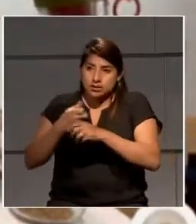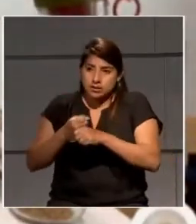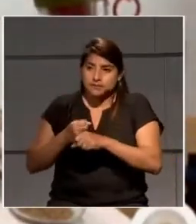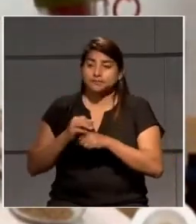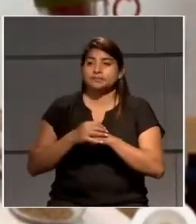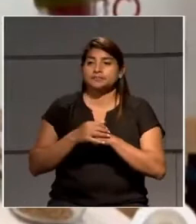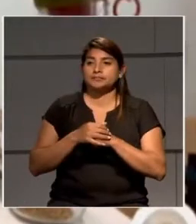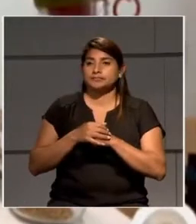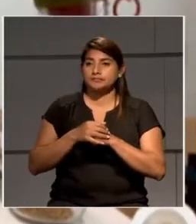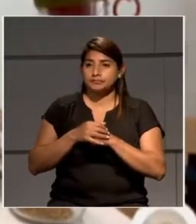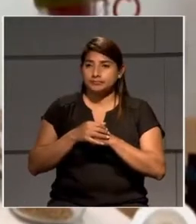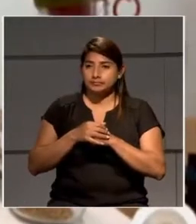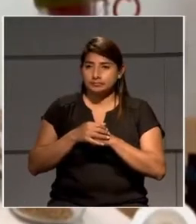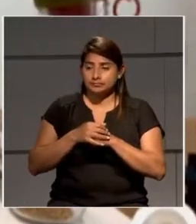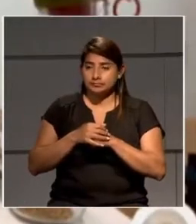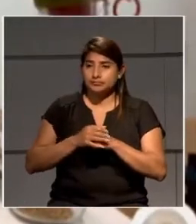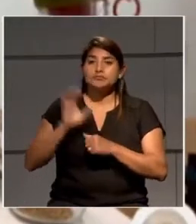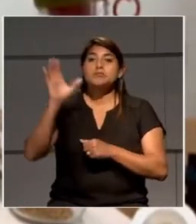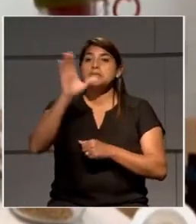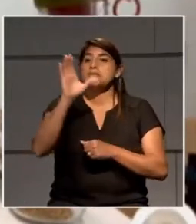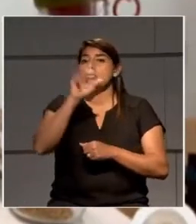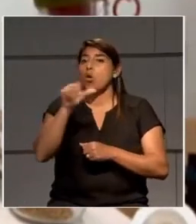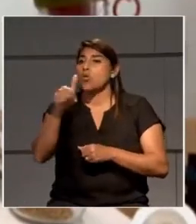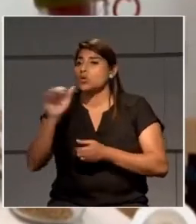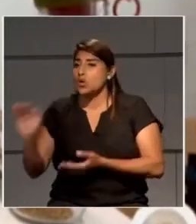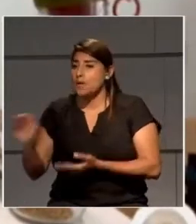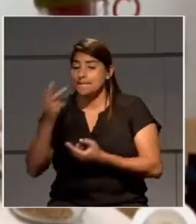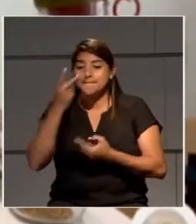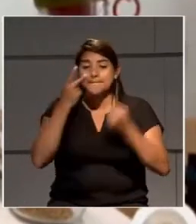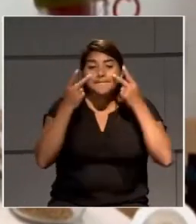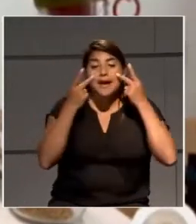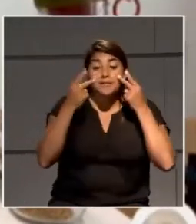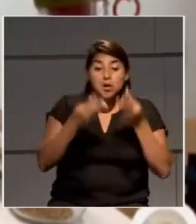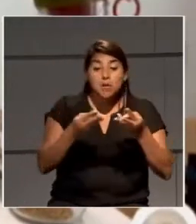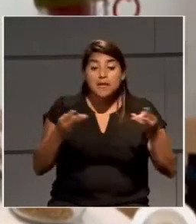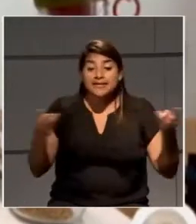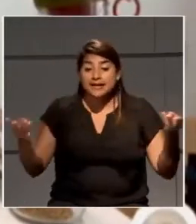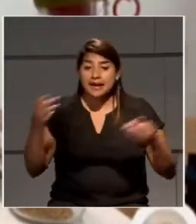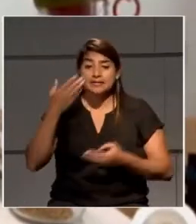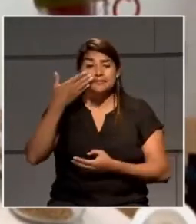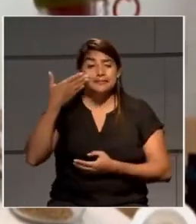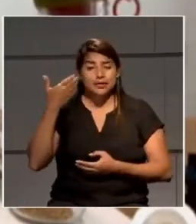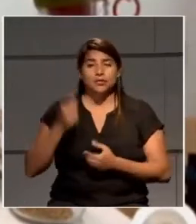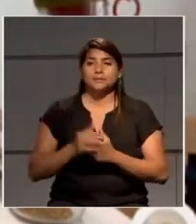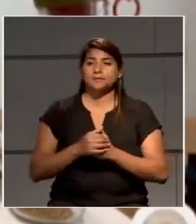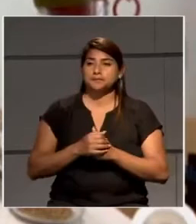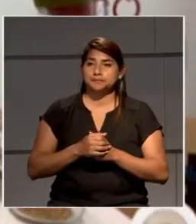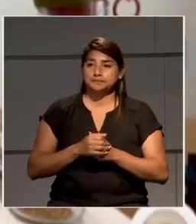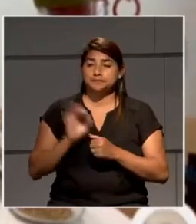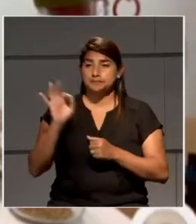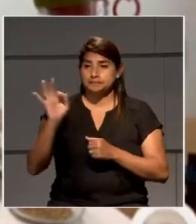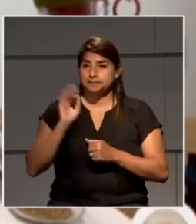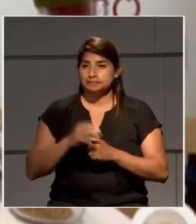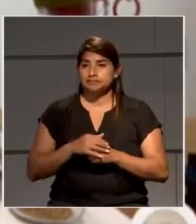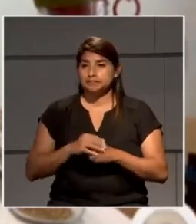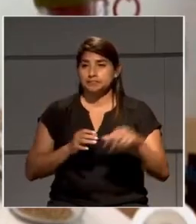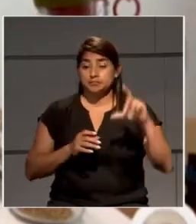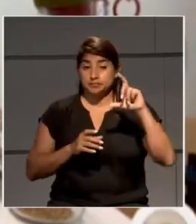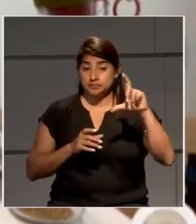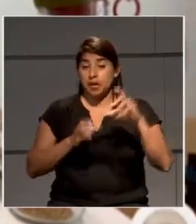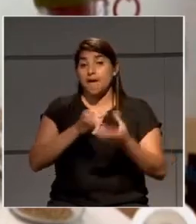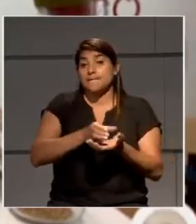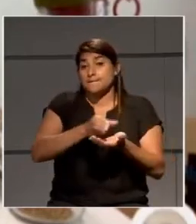Yui. Ya voy, es que voy a buscar otra cosa para ver mejor los materiales. Bueno, Plug, bueno. Mira. Vea, tenemos